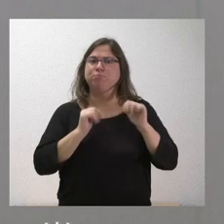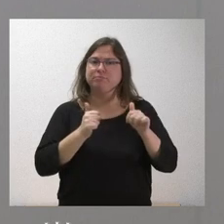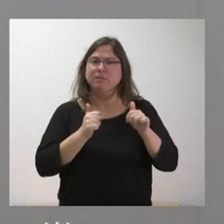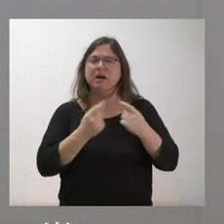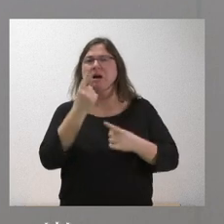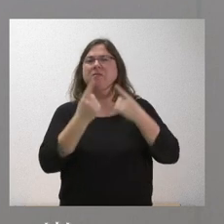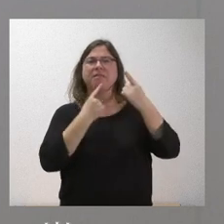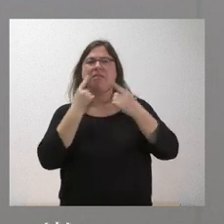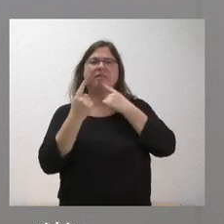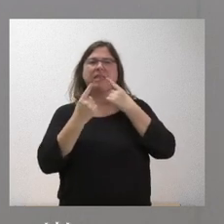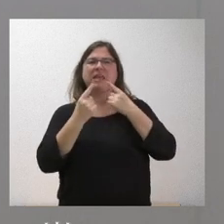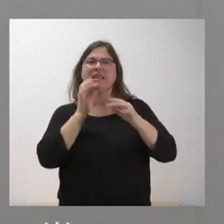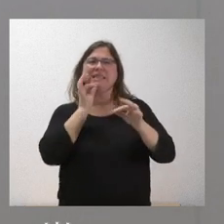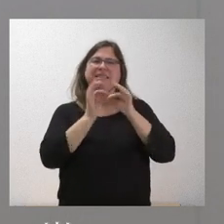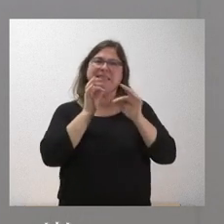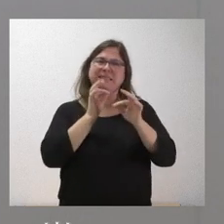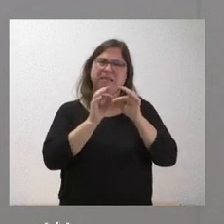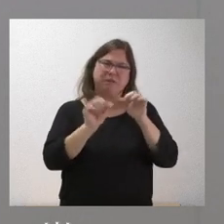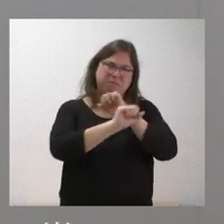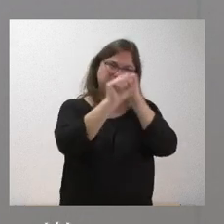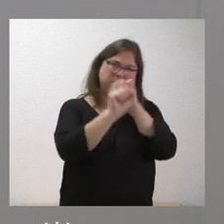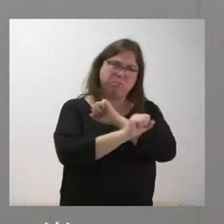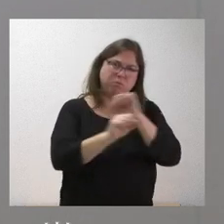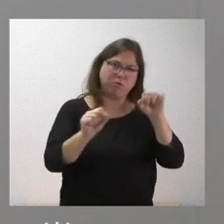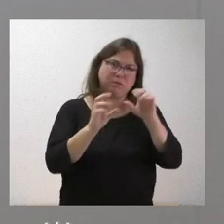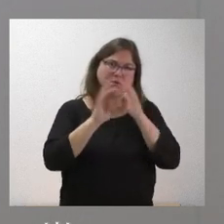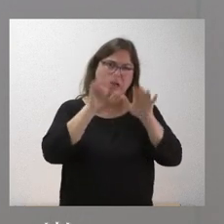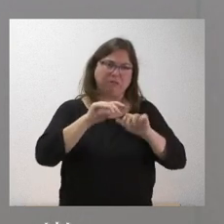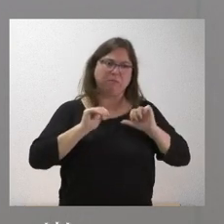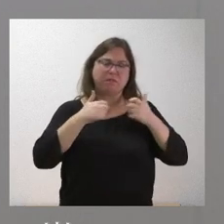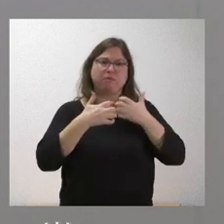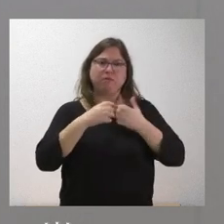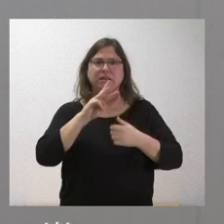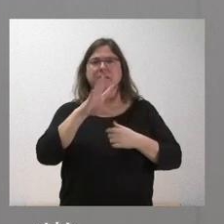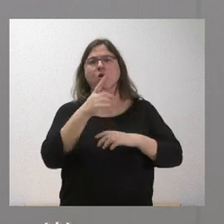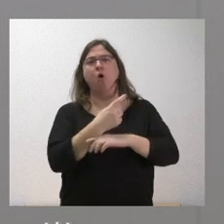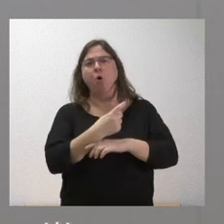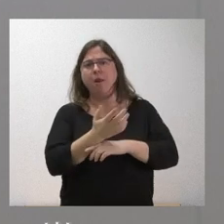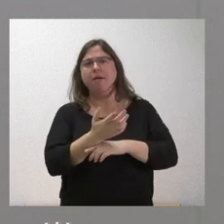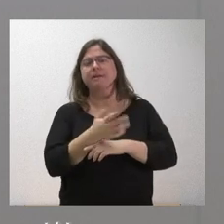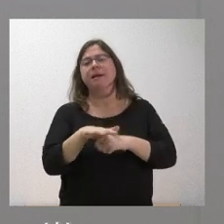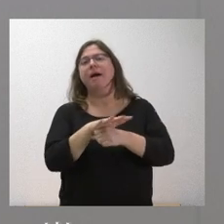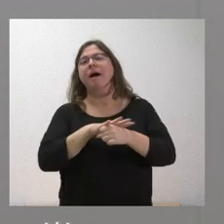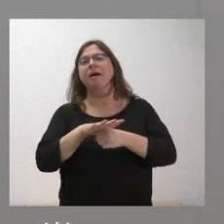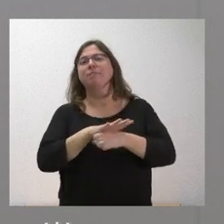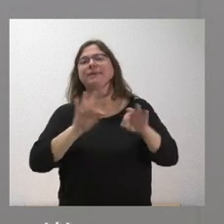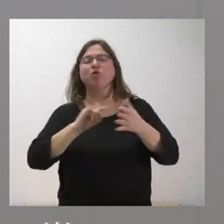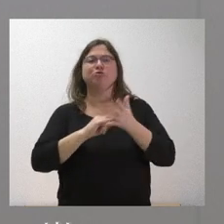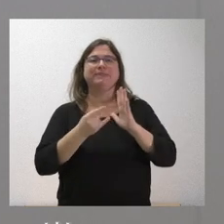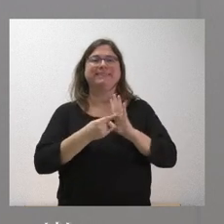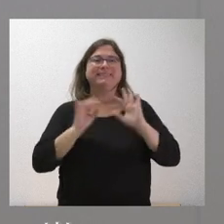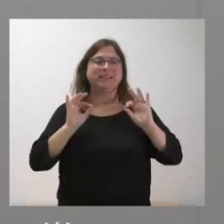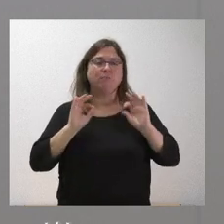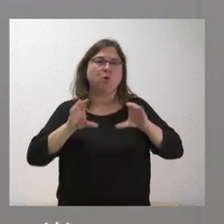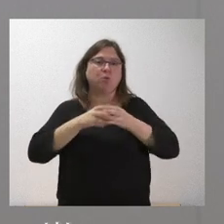decía que en el mes de septiembre hubiera sido imposible para la junta de Castilla de León poner en marcha las 35 horas en el ámbito del sistema de la junta de